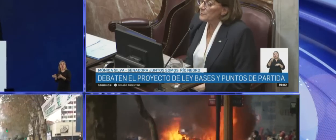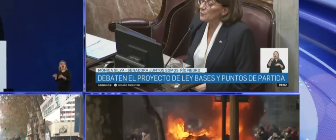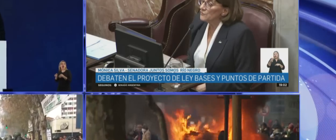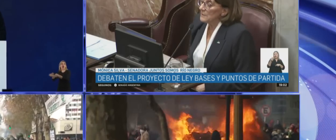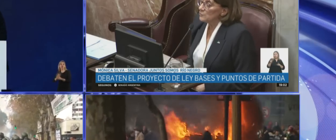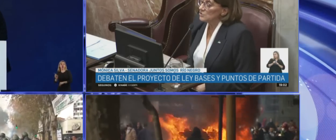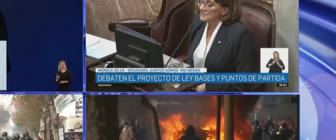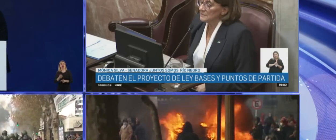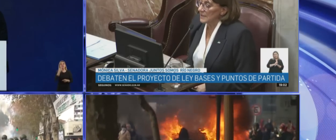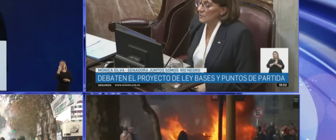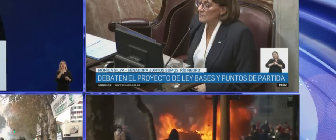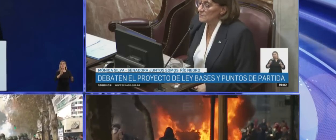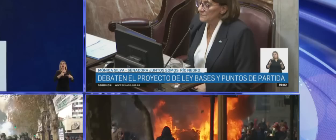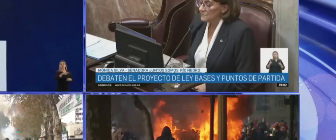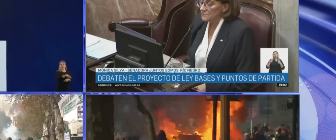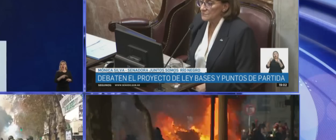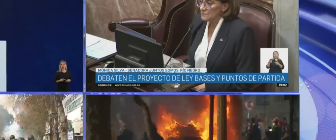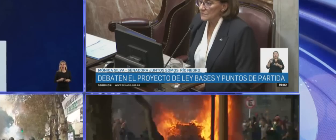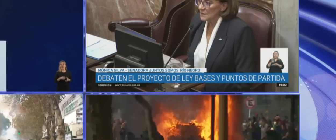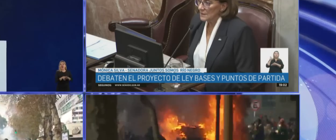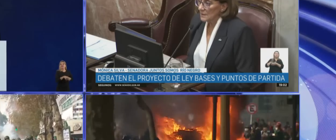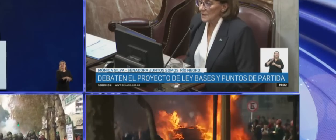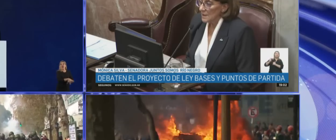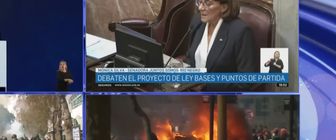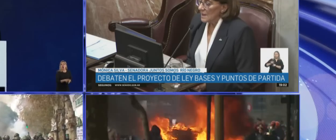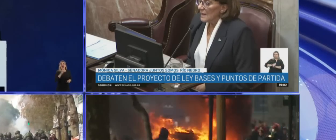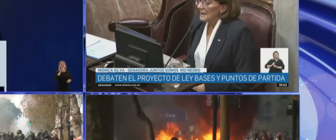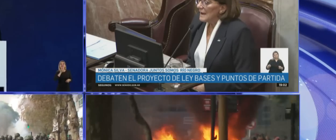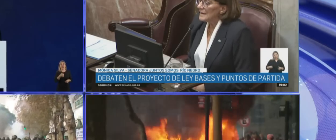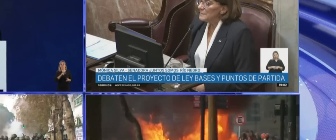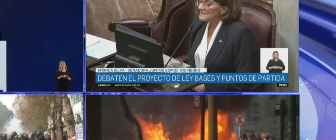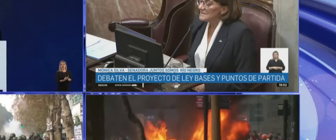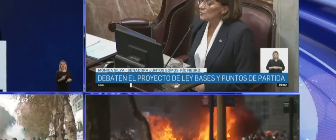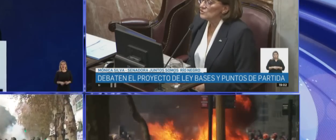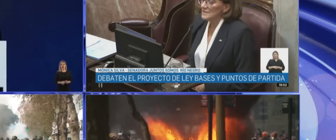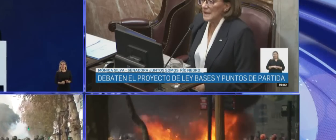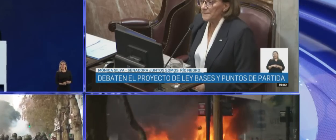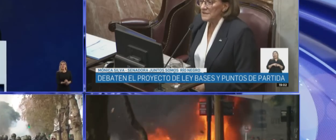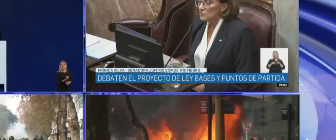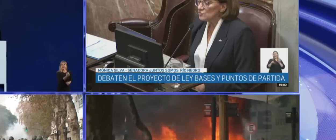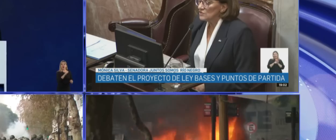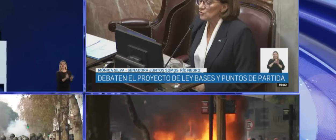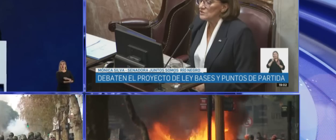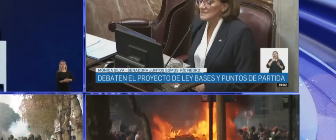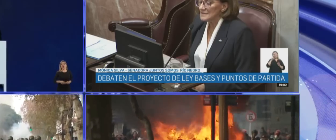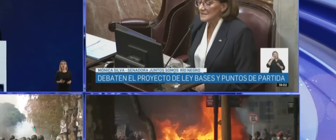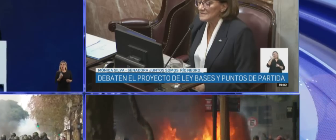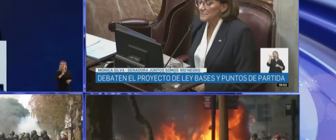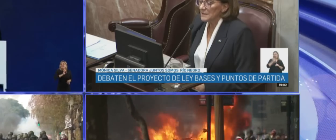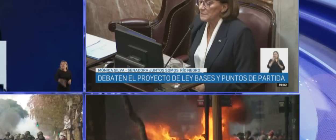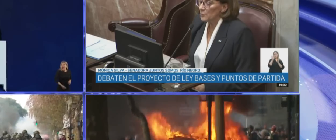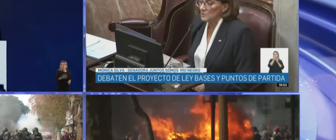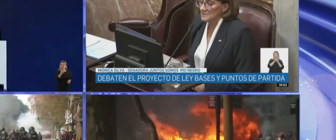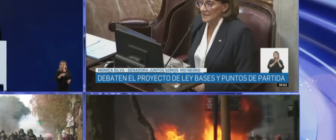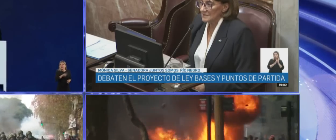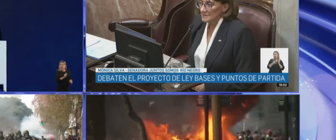su interés personal y rastrero de la casta política que se resiste a hacer las reformas, porque saben que si se las